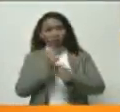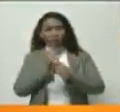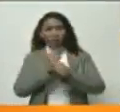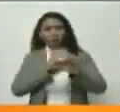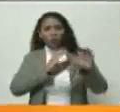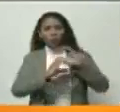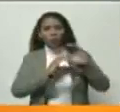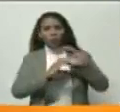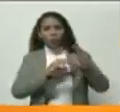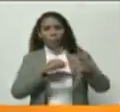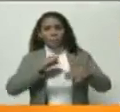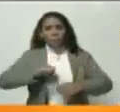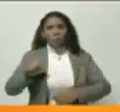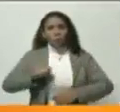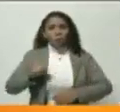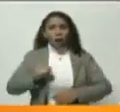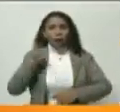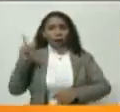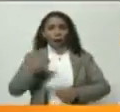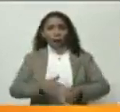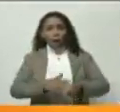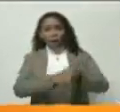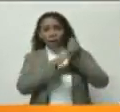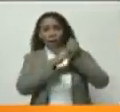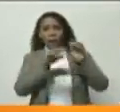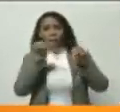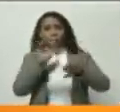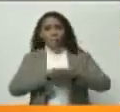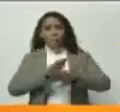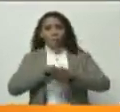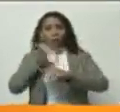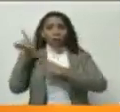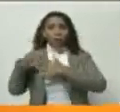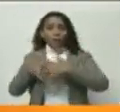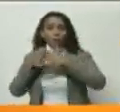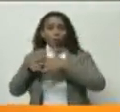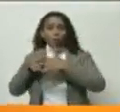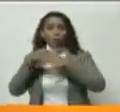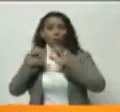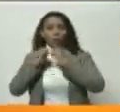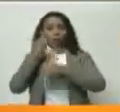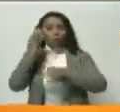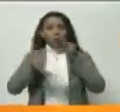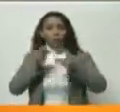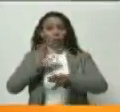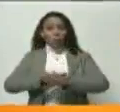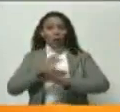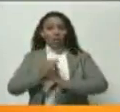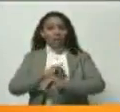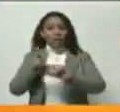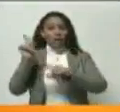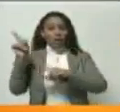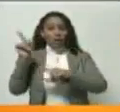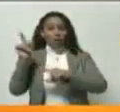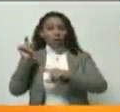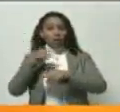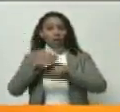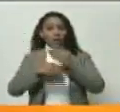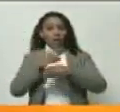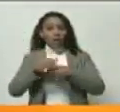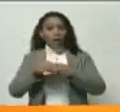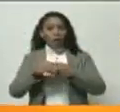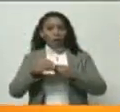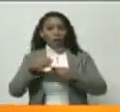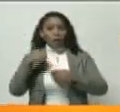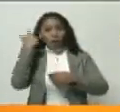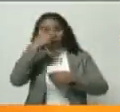operación policial que fue dirigida por Estados Unidos, por el Departamento de Justicia, porque al final ellos terminaron quitándose la